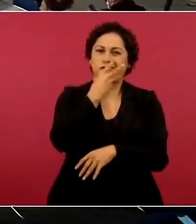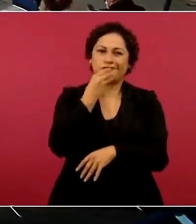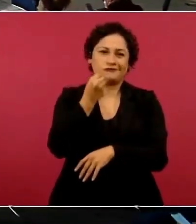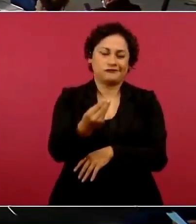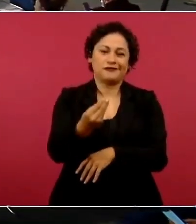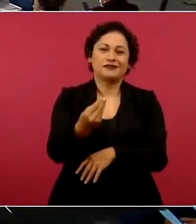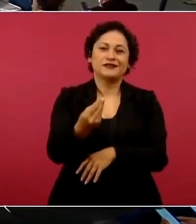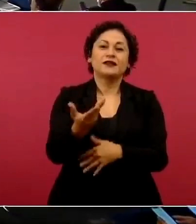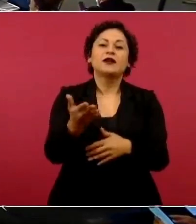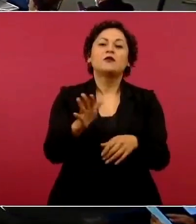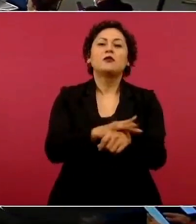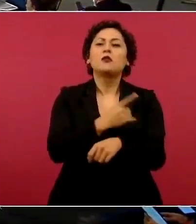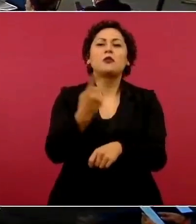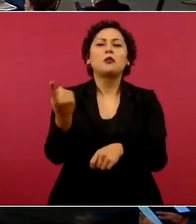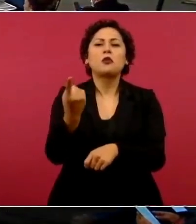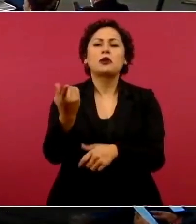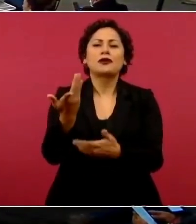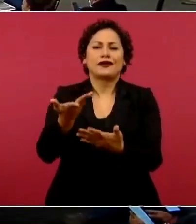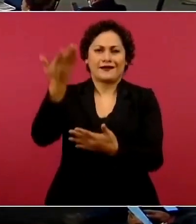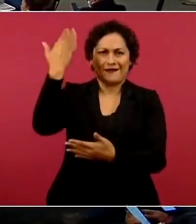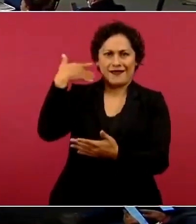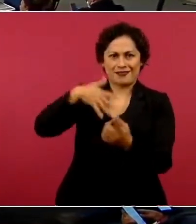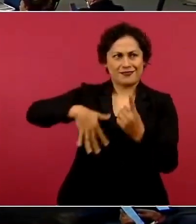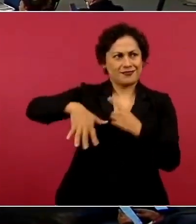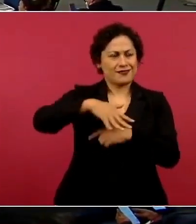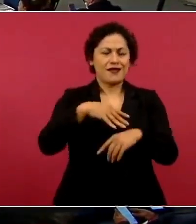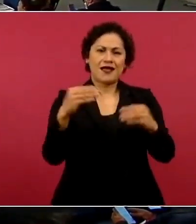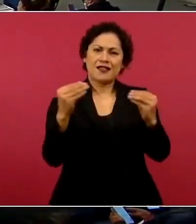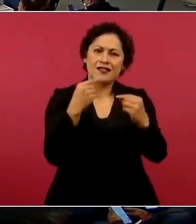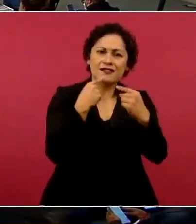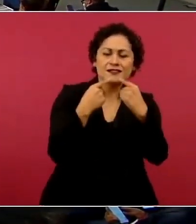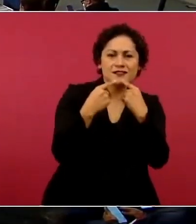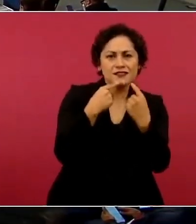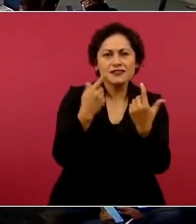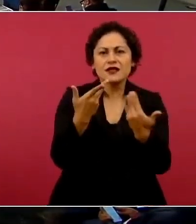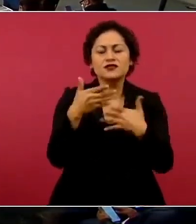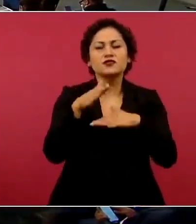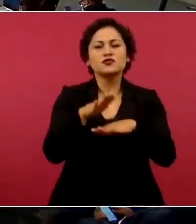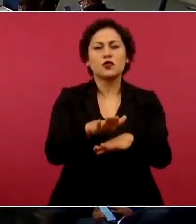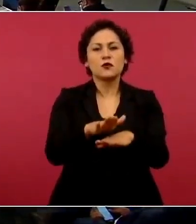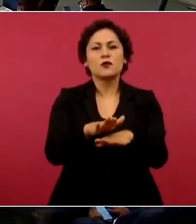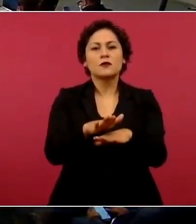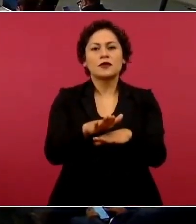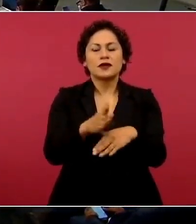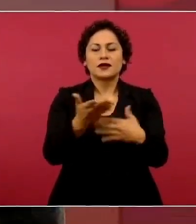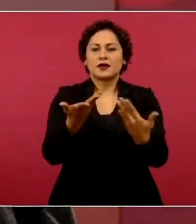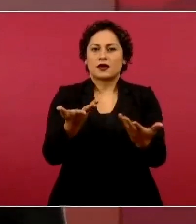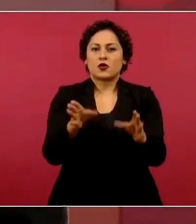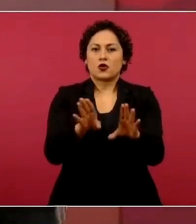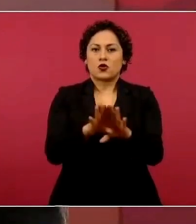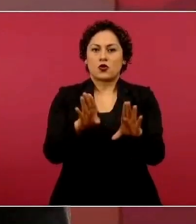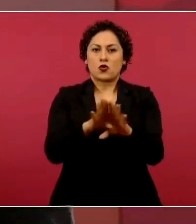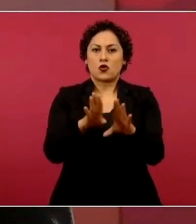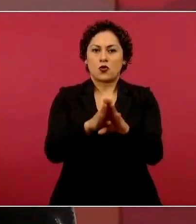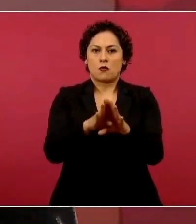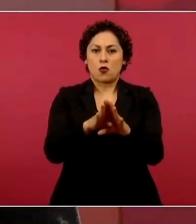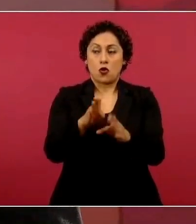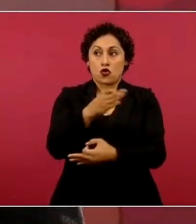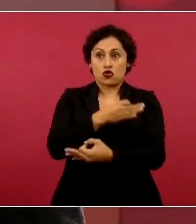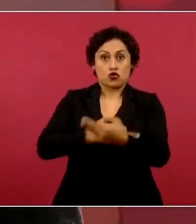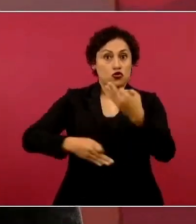porque estaba la discusión, sino qué tanto ser universales y qué